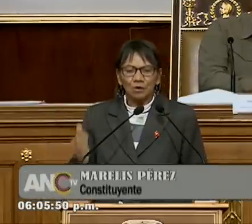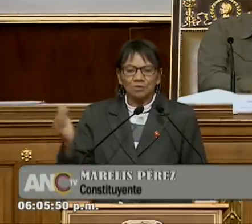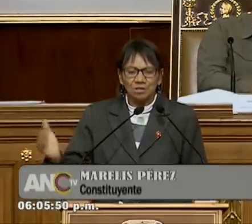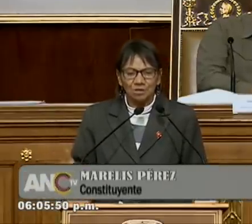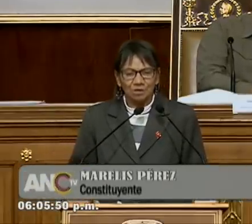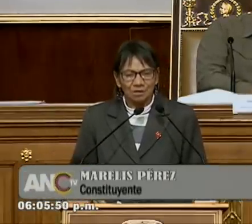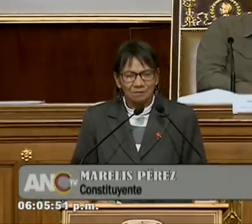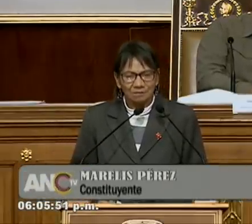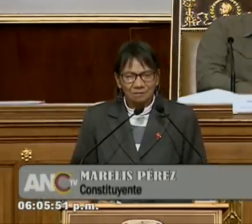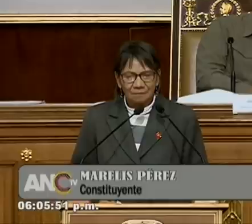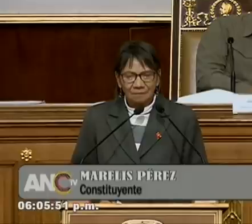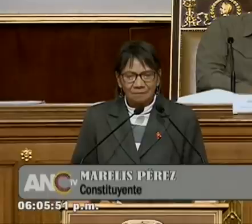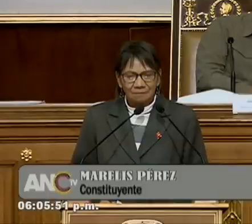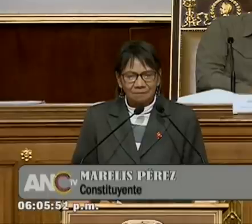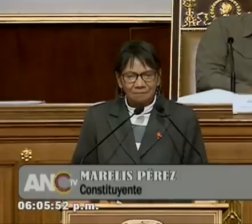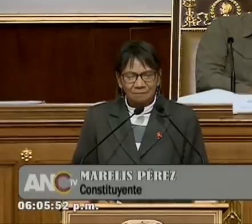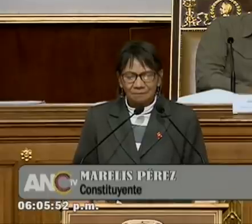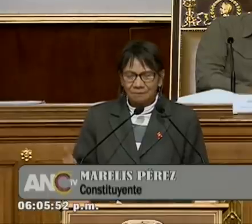las condiciones,